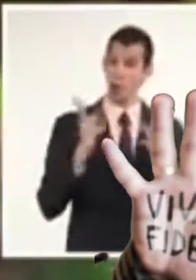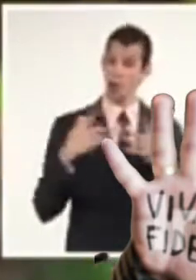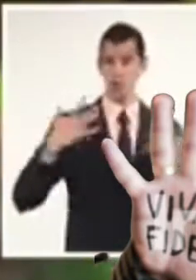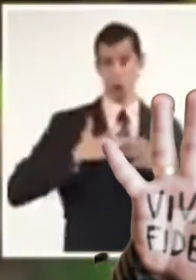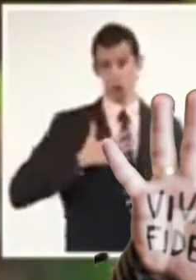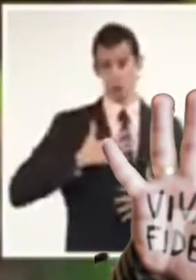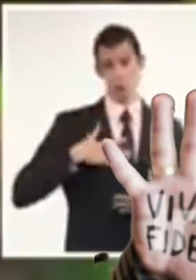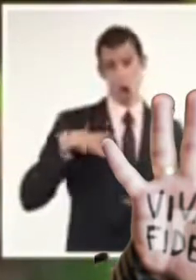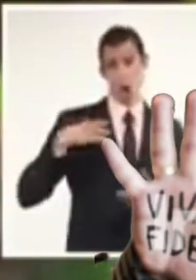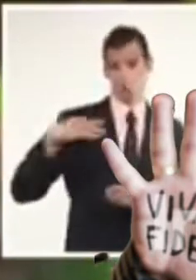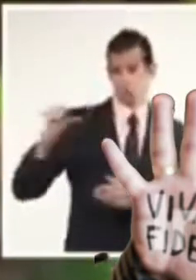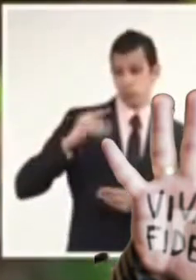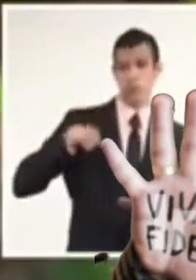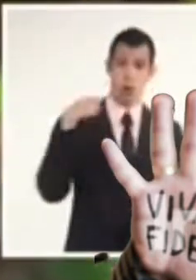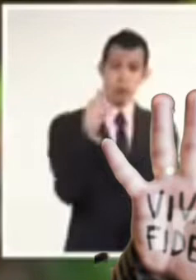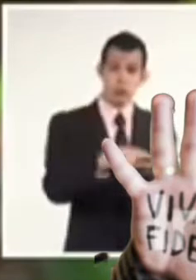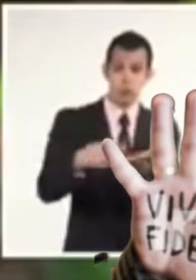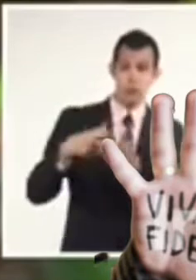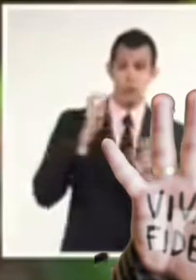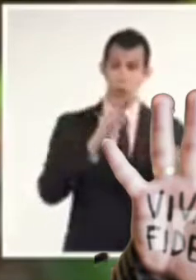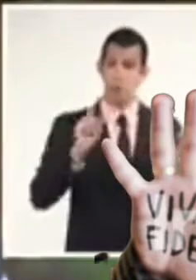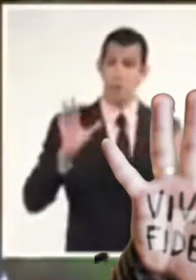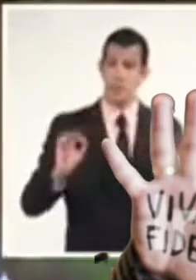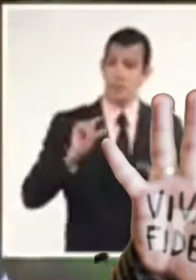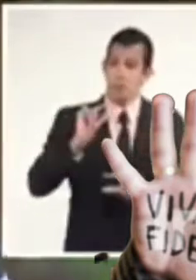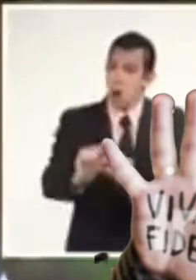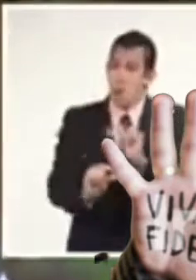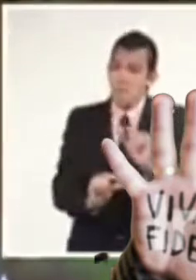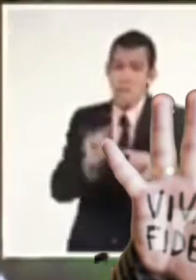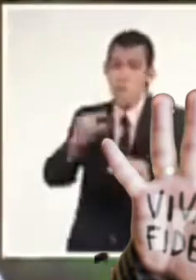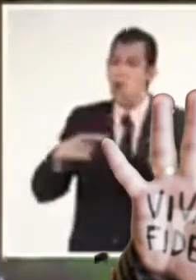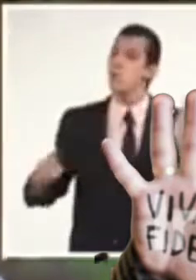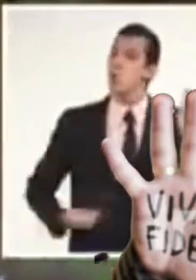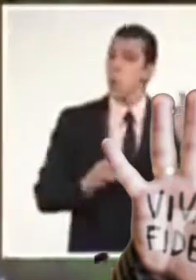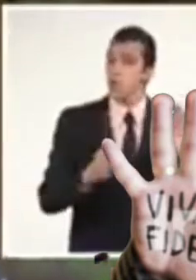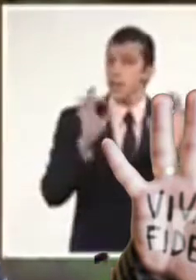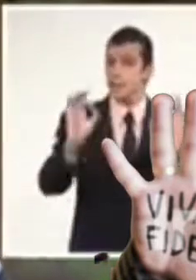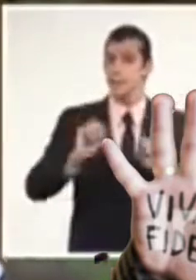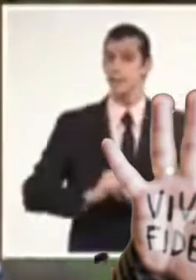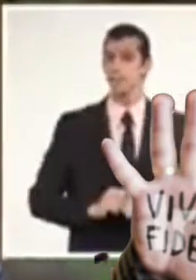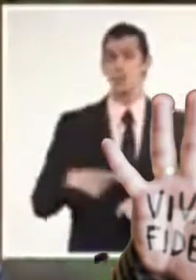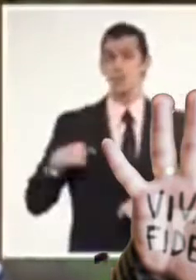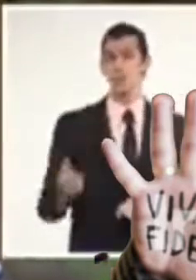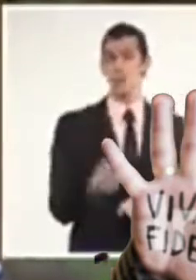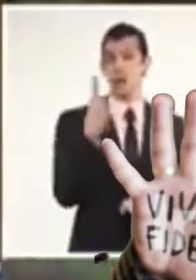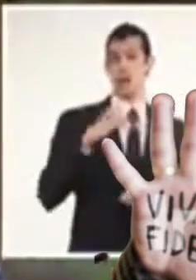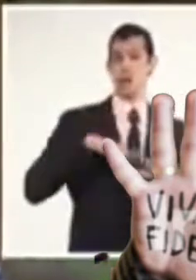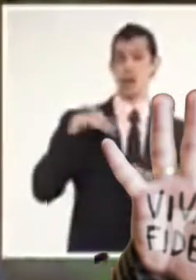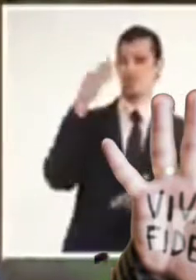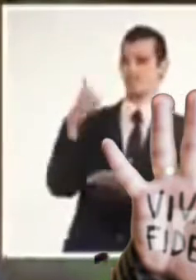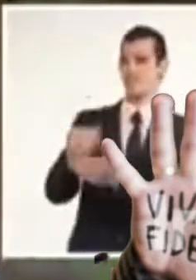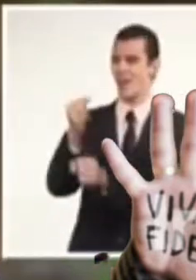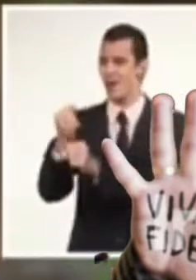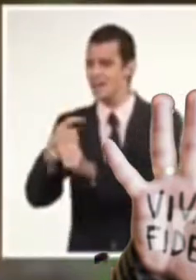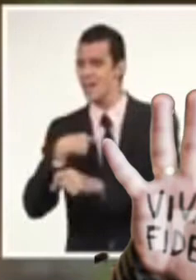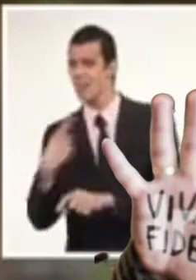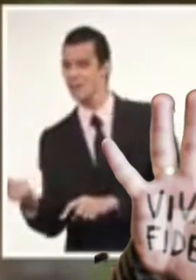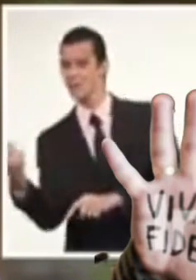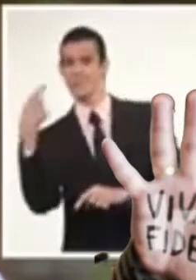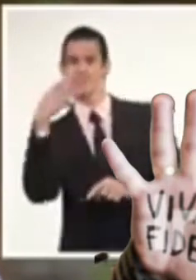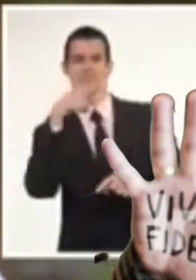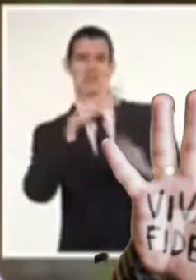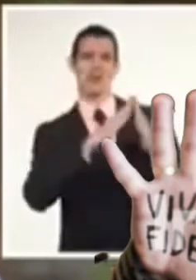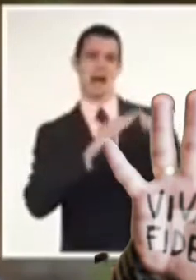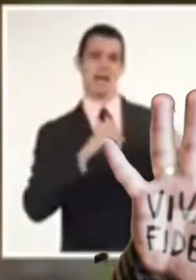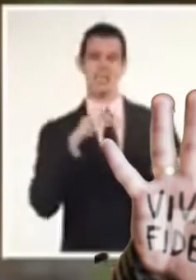fue con un granito hoy, otro mañana. Y por primera vez en mi vida yo salgo y no tengo deseos de llegar a mi casa.